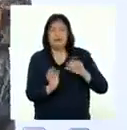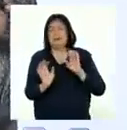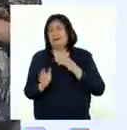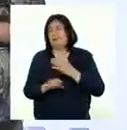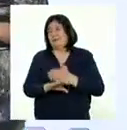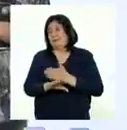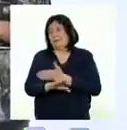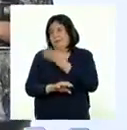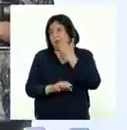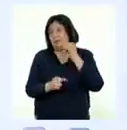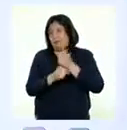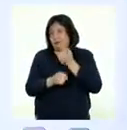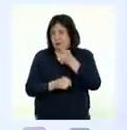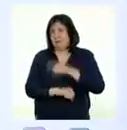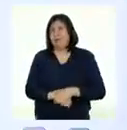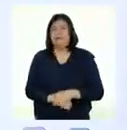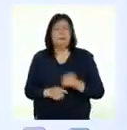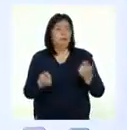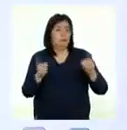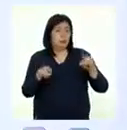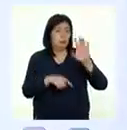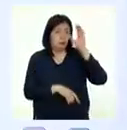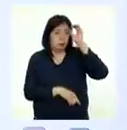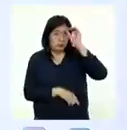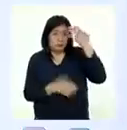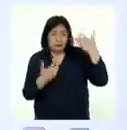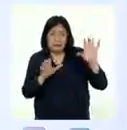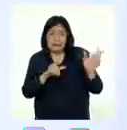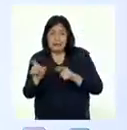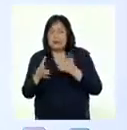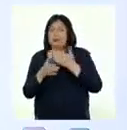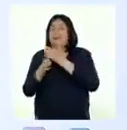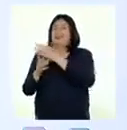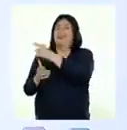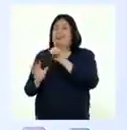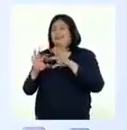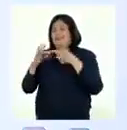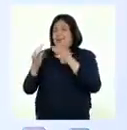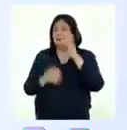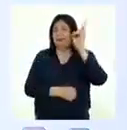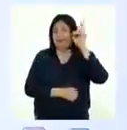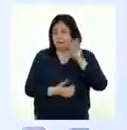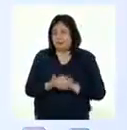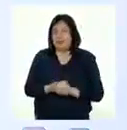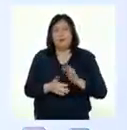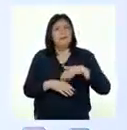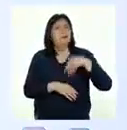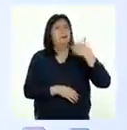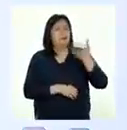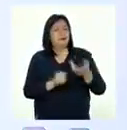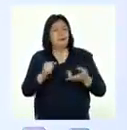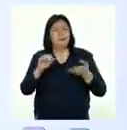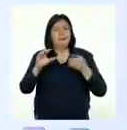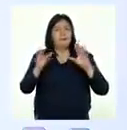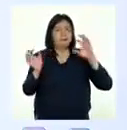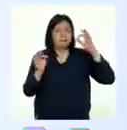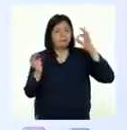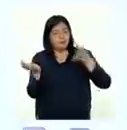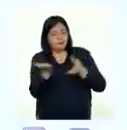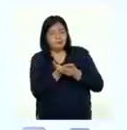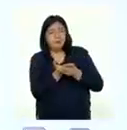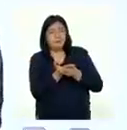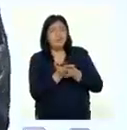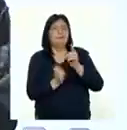sean cada vez mejores. Cuando tu opinión esté lista, compártela con tu familia y profesores y luego guárdala en tu